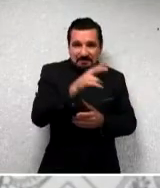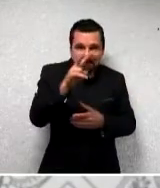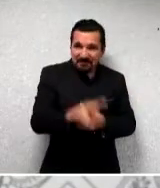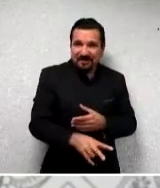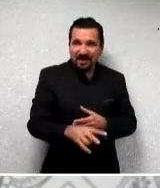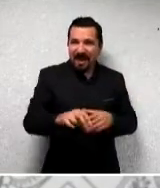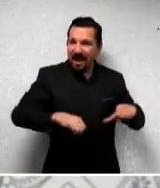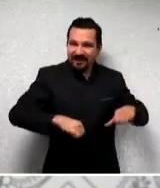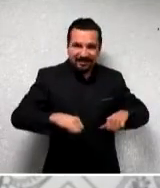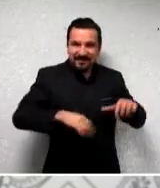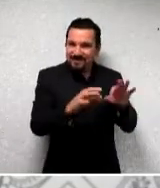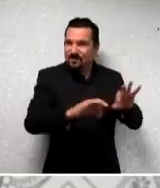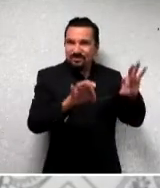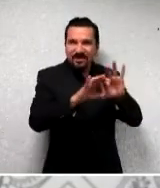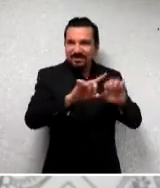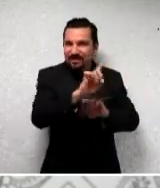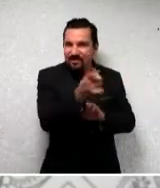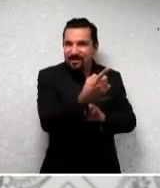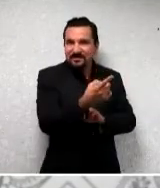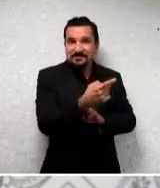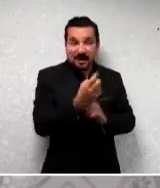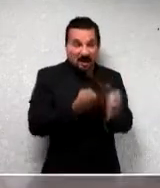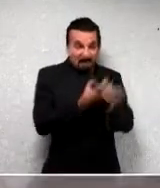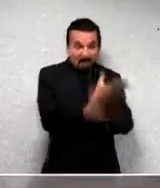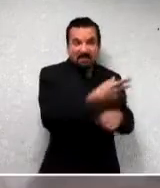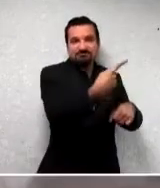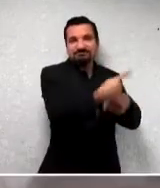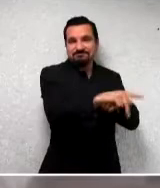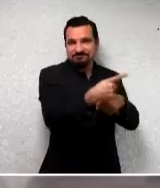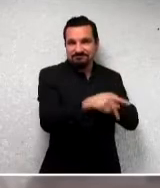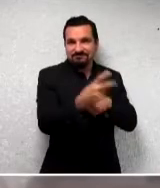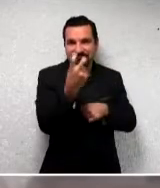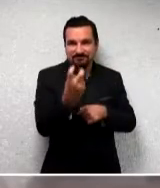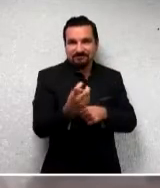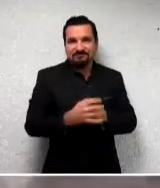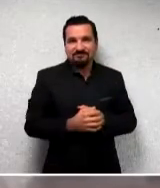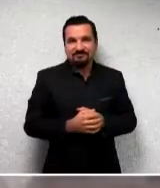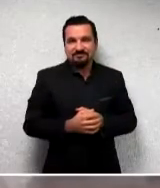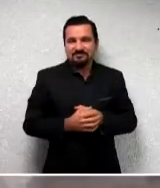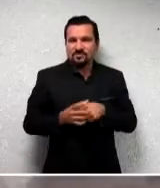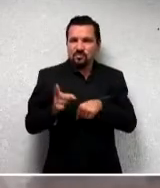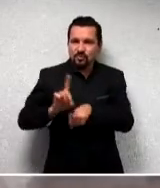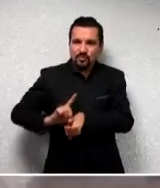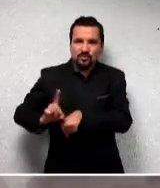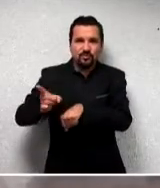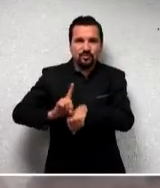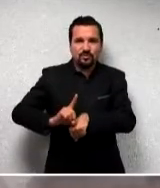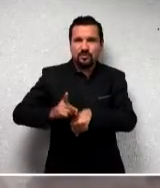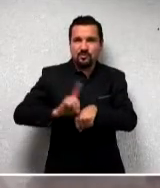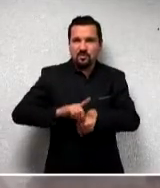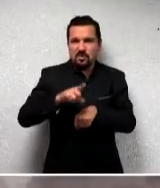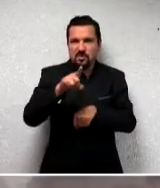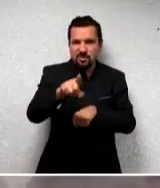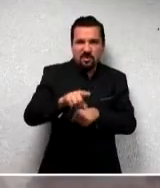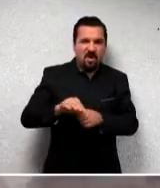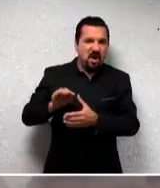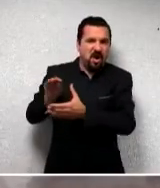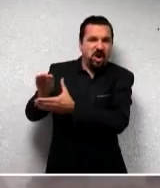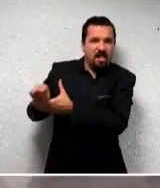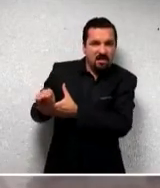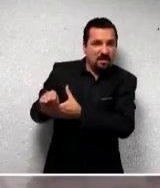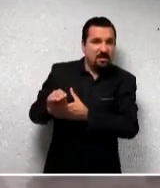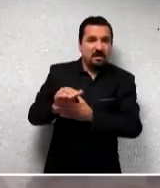actividad esencial es peligrosa cada día que no tomas en cuenta